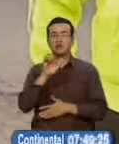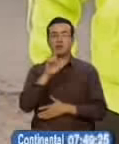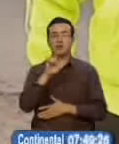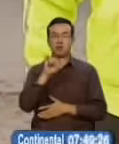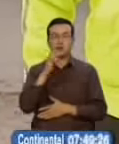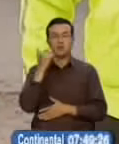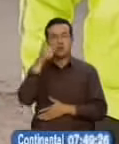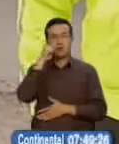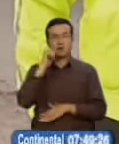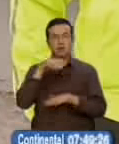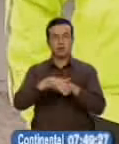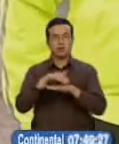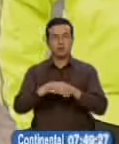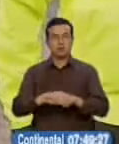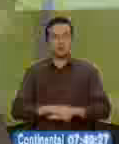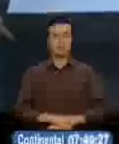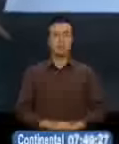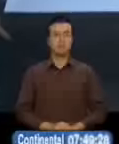dio ayer en horas de la tarde.